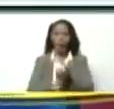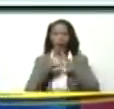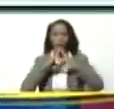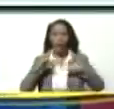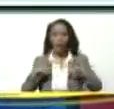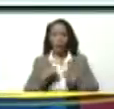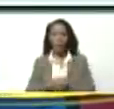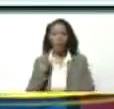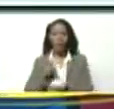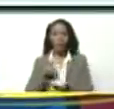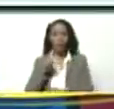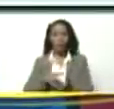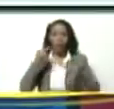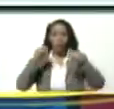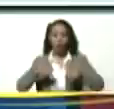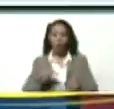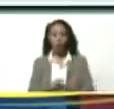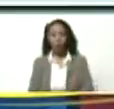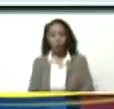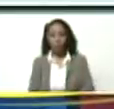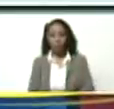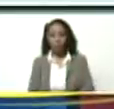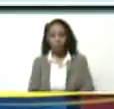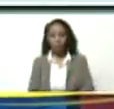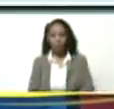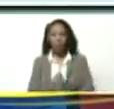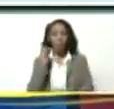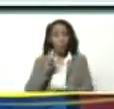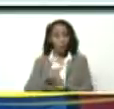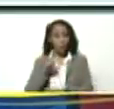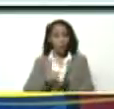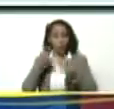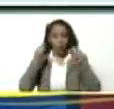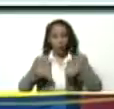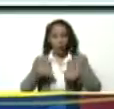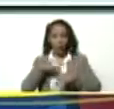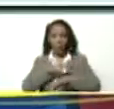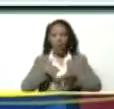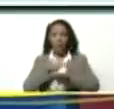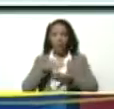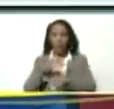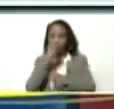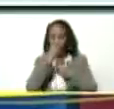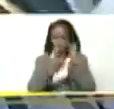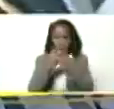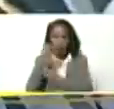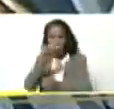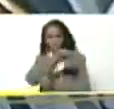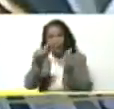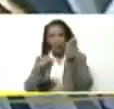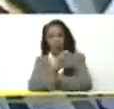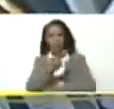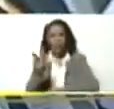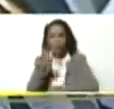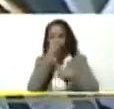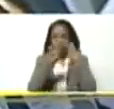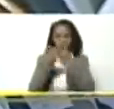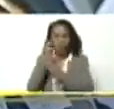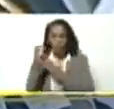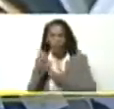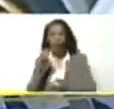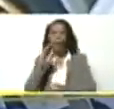Nicaragua, presente, presente, ministra de Turismo. A la viceministra de Turismo de